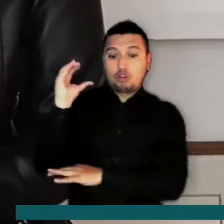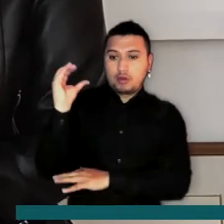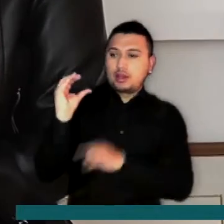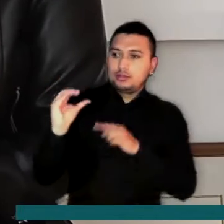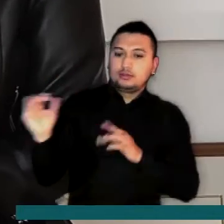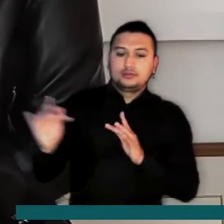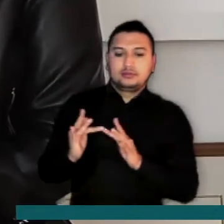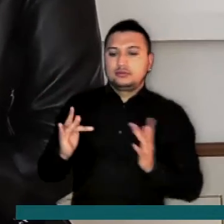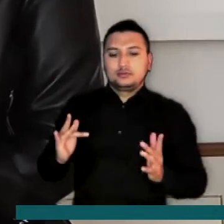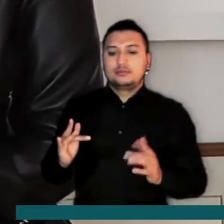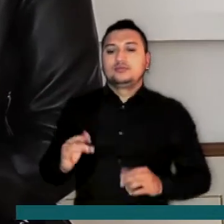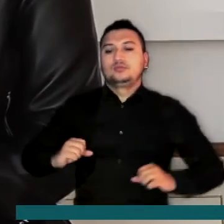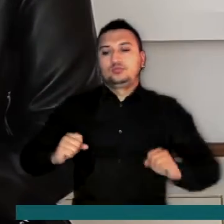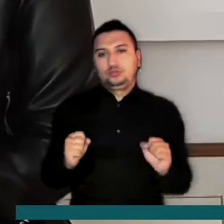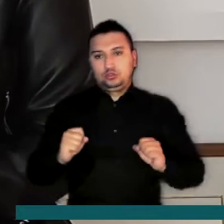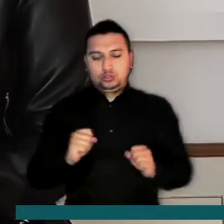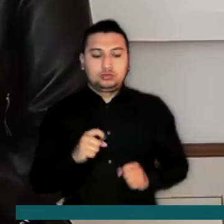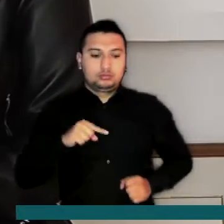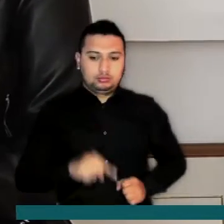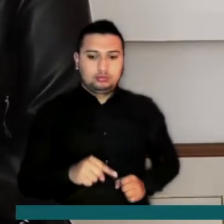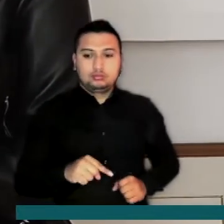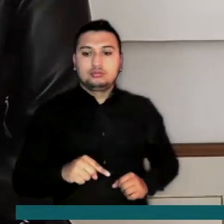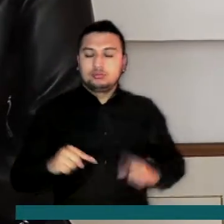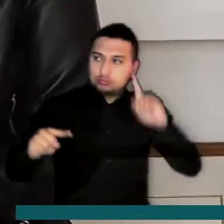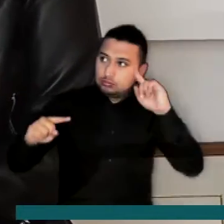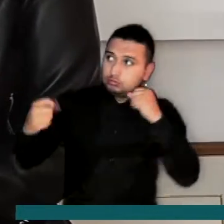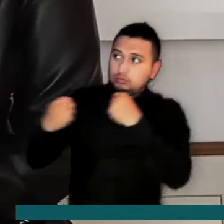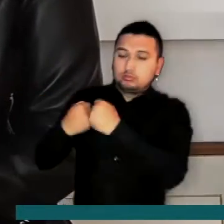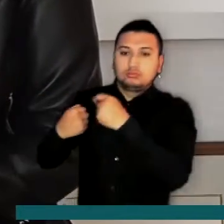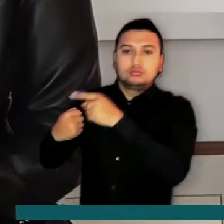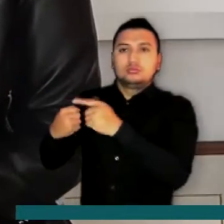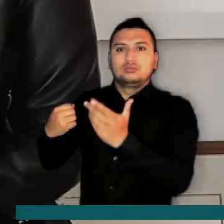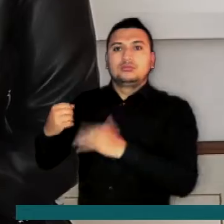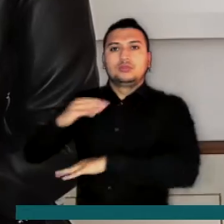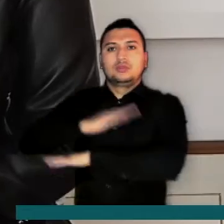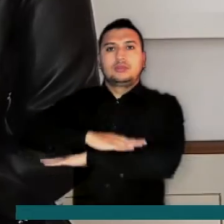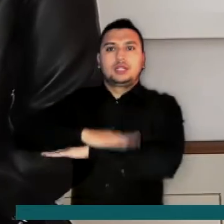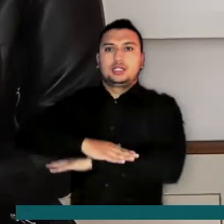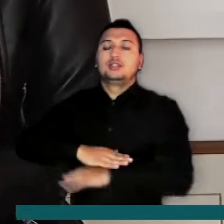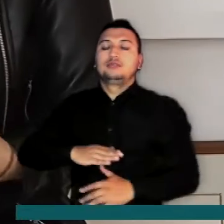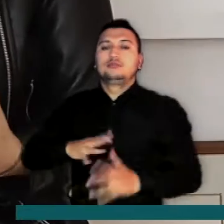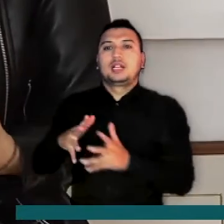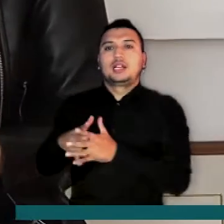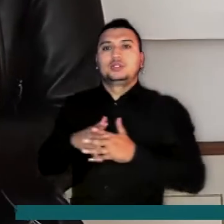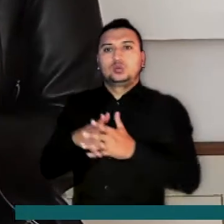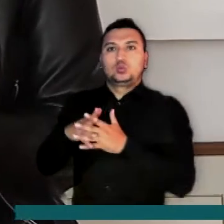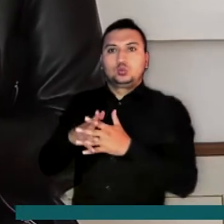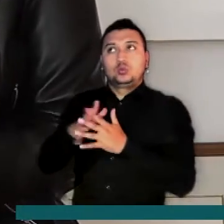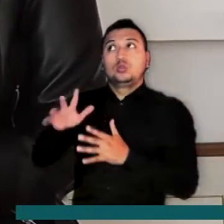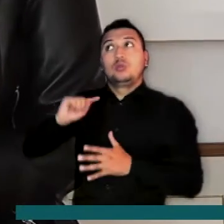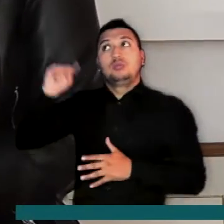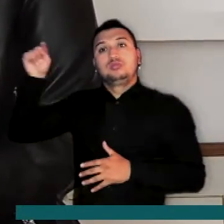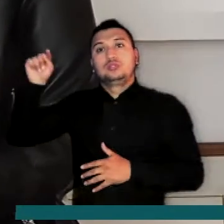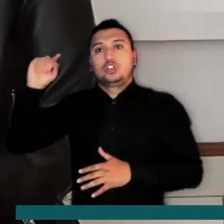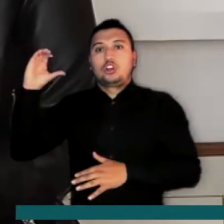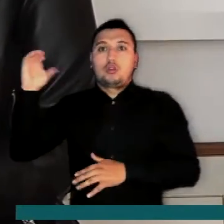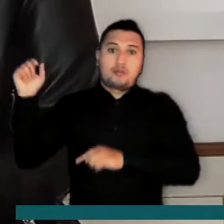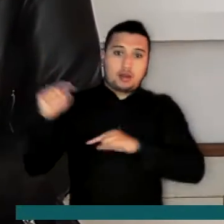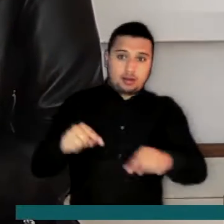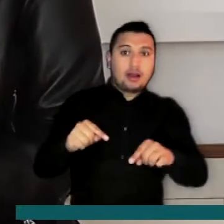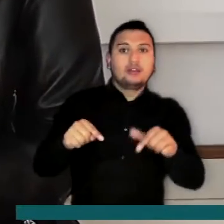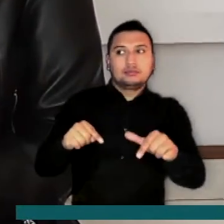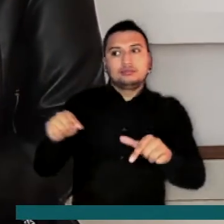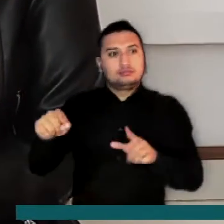Bogotá en alianza con la Embajada de Estados Unidos en Colombia. Tiene como objetivo aportar al fortalecimiento de la cultura